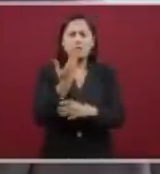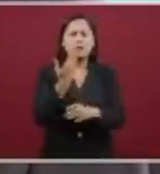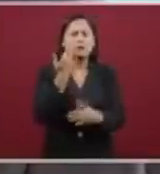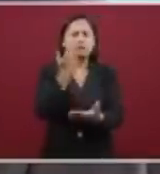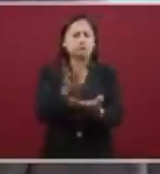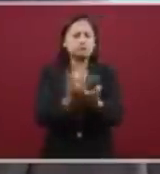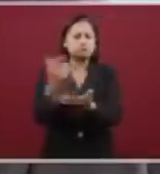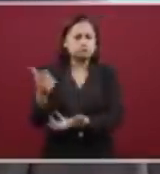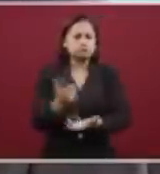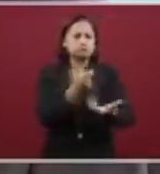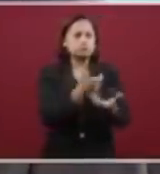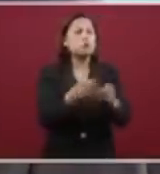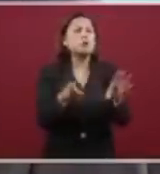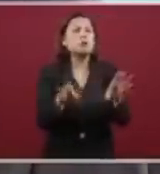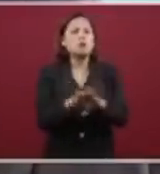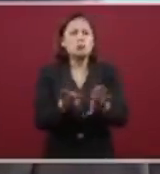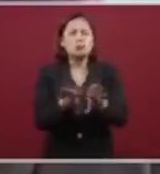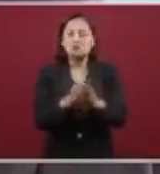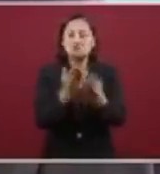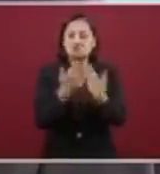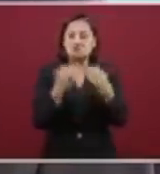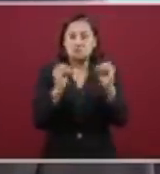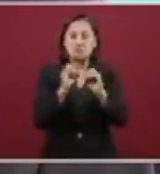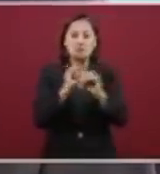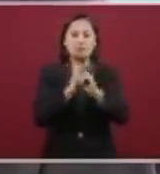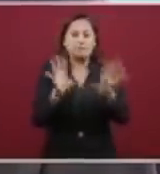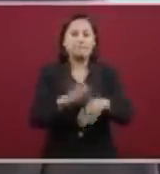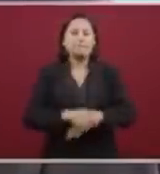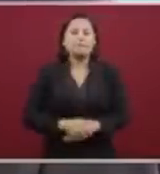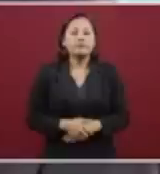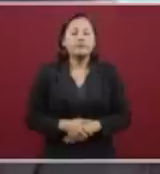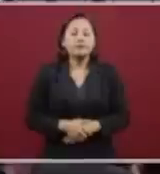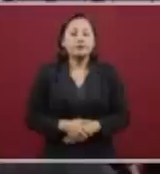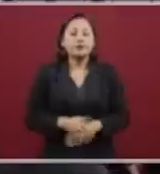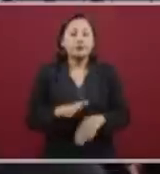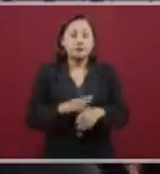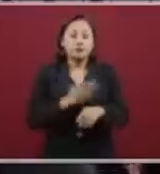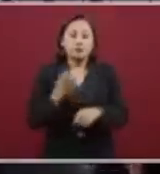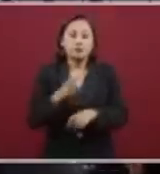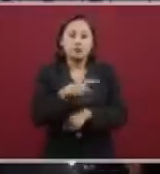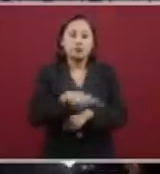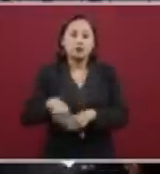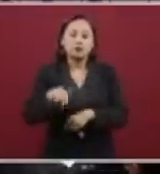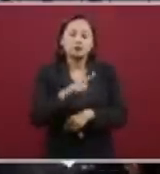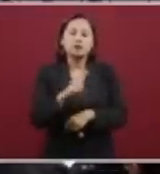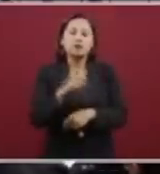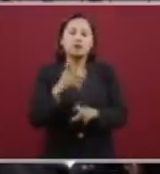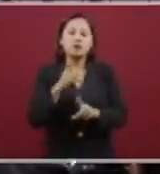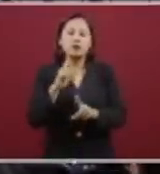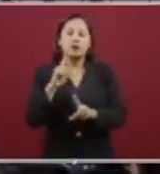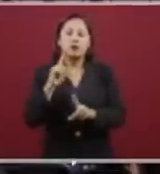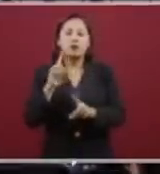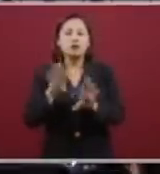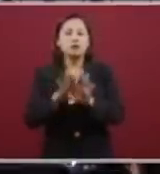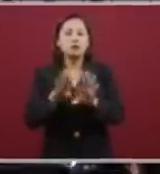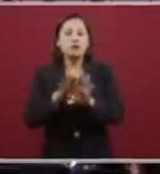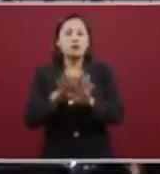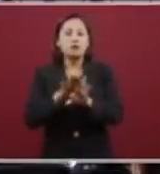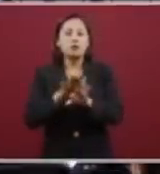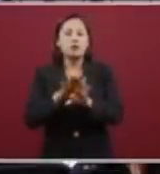de ahí que tomó fuerza en la expresión popular de la que la única forma de llegar al aeropuerto iba a ser por